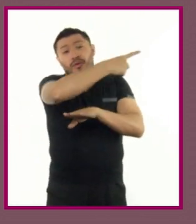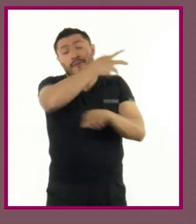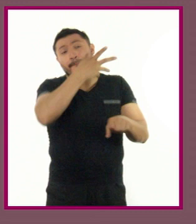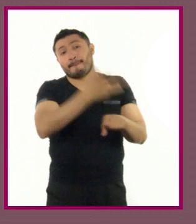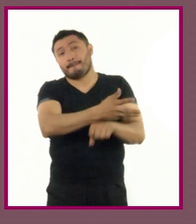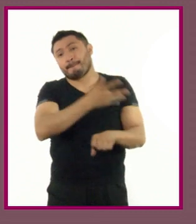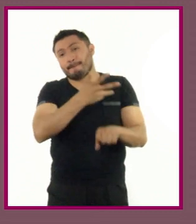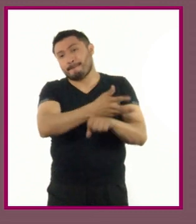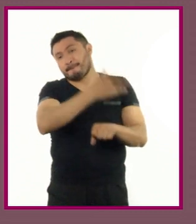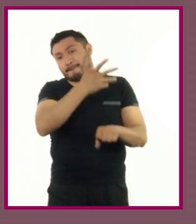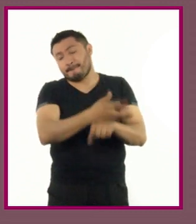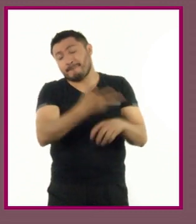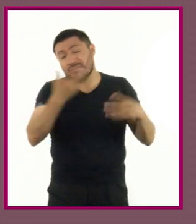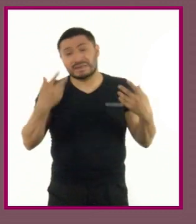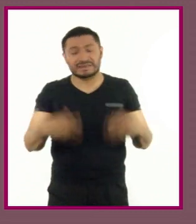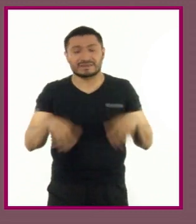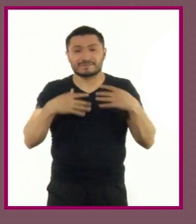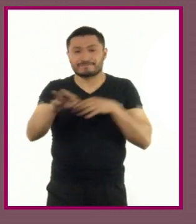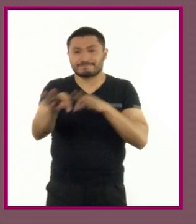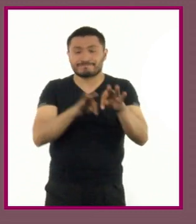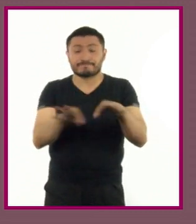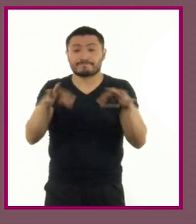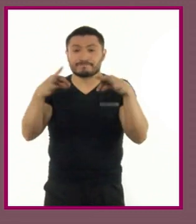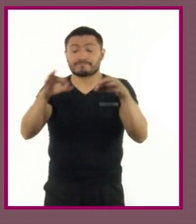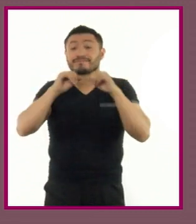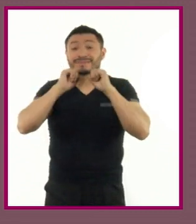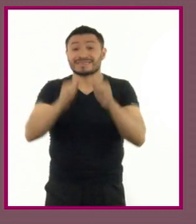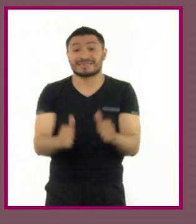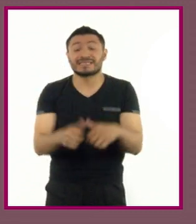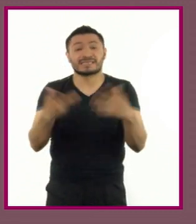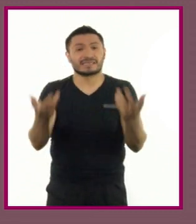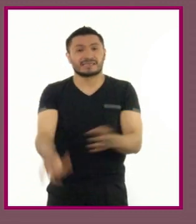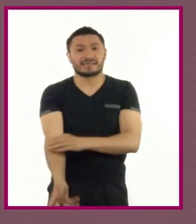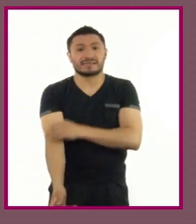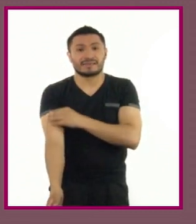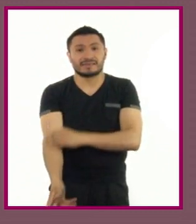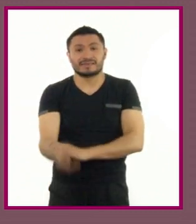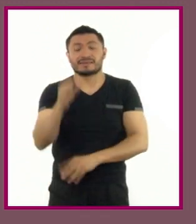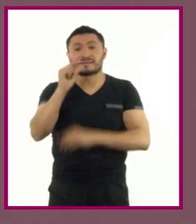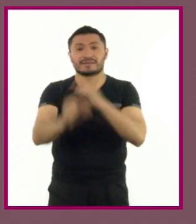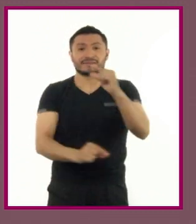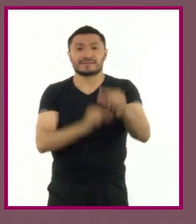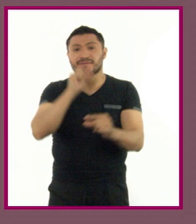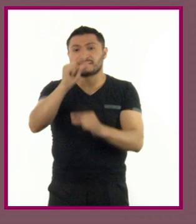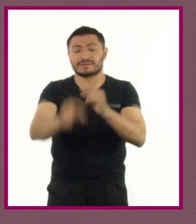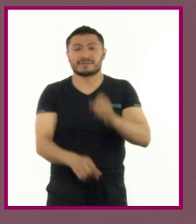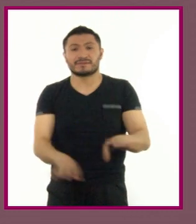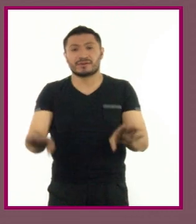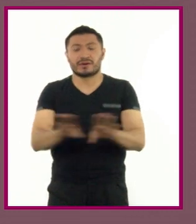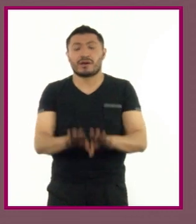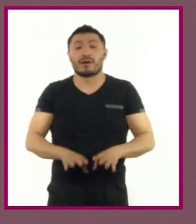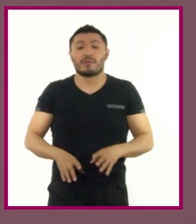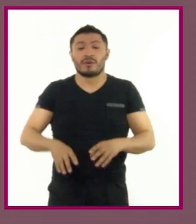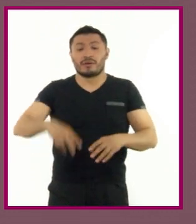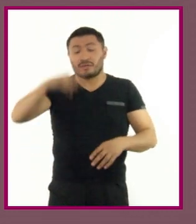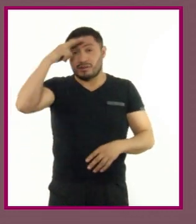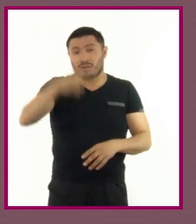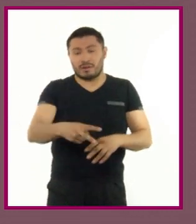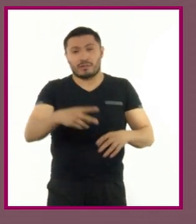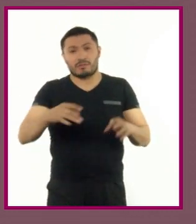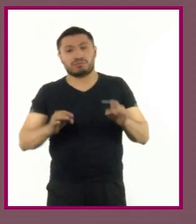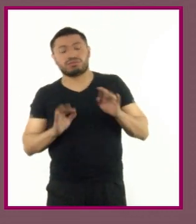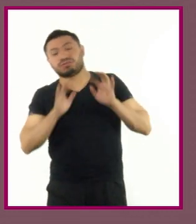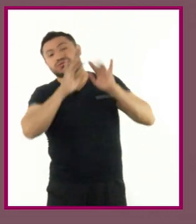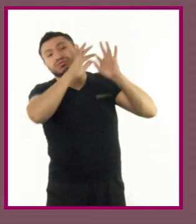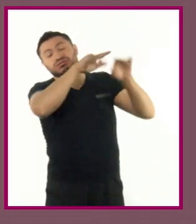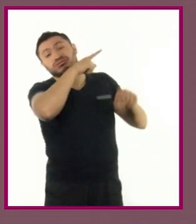enorme mercado de mano de obra sin documentos y va haciéndose una mancha mexicana